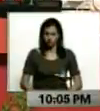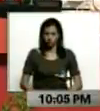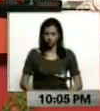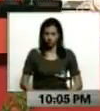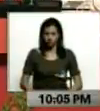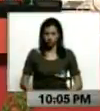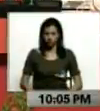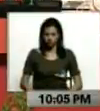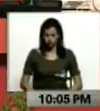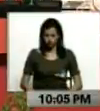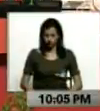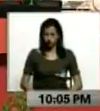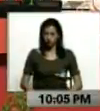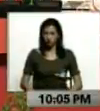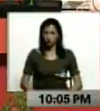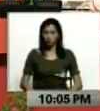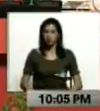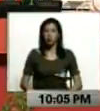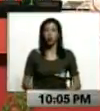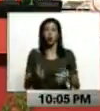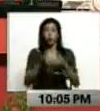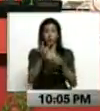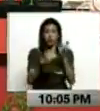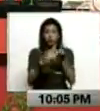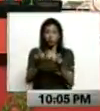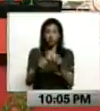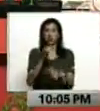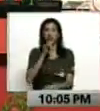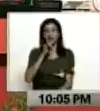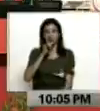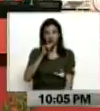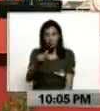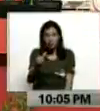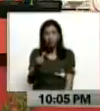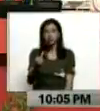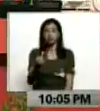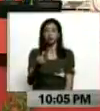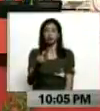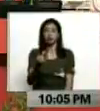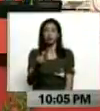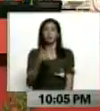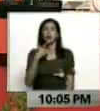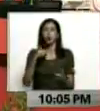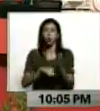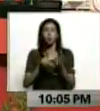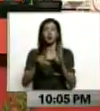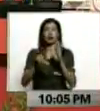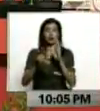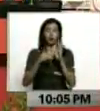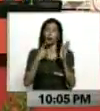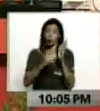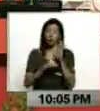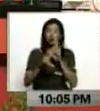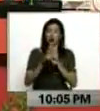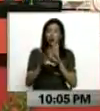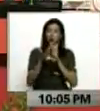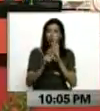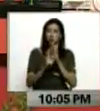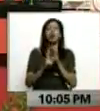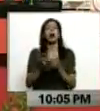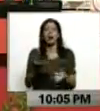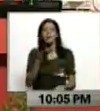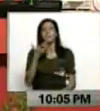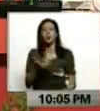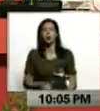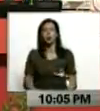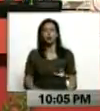político es un grupo de gente que está reuniéndose porque van a meter una demanda para solicitar O sea que se cumpla la ley la Constitución vale